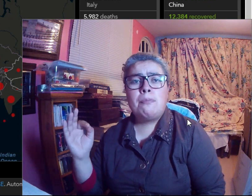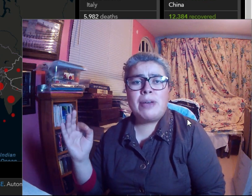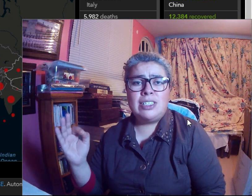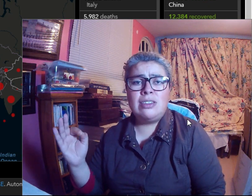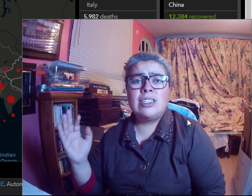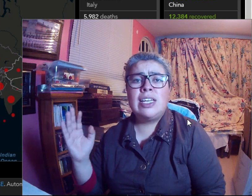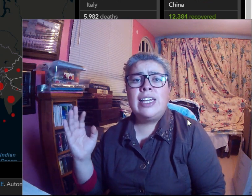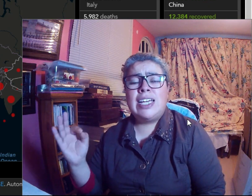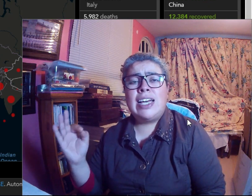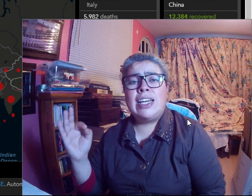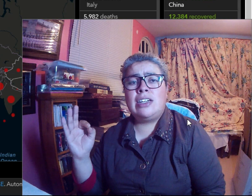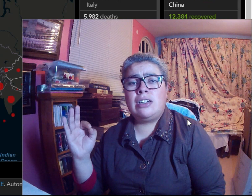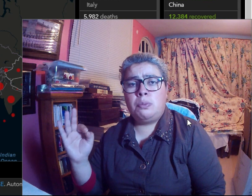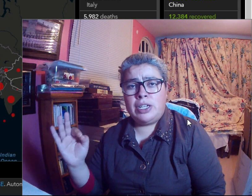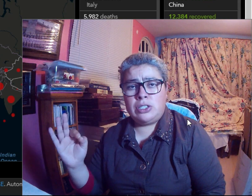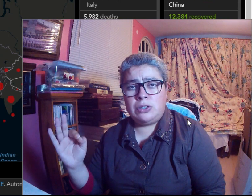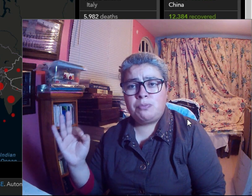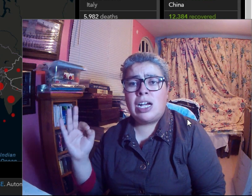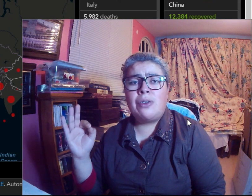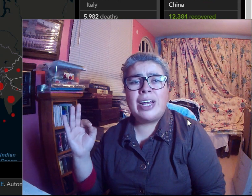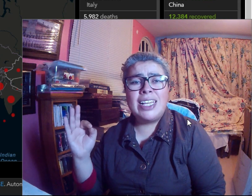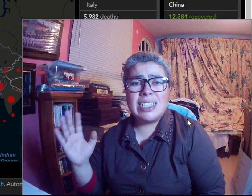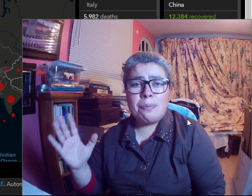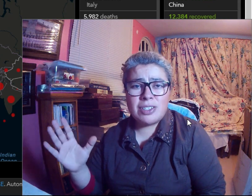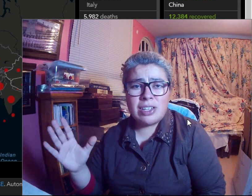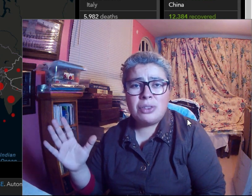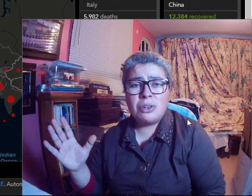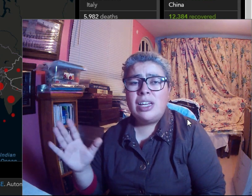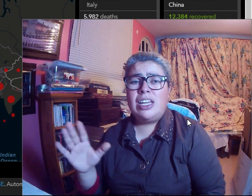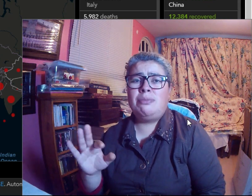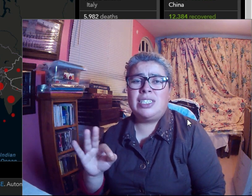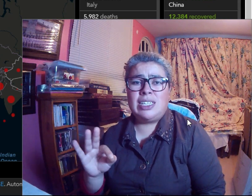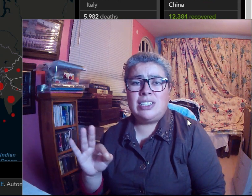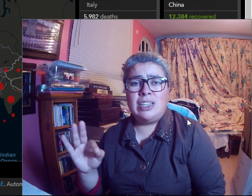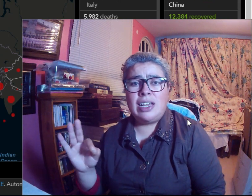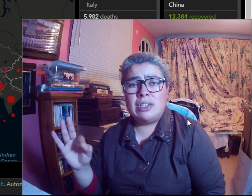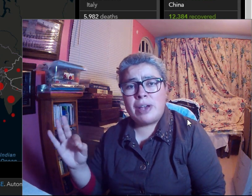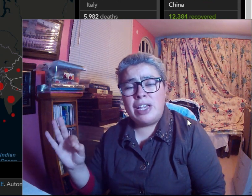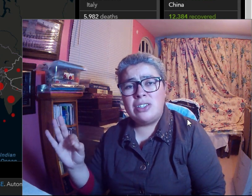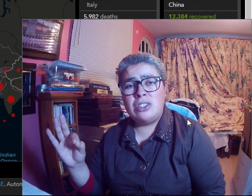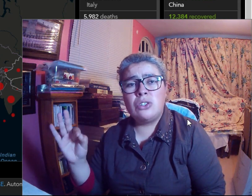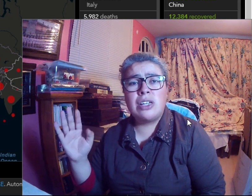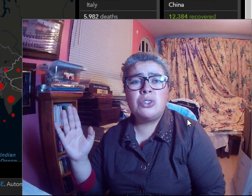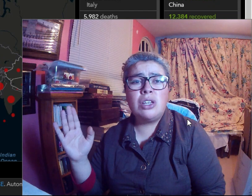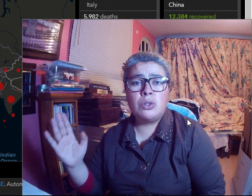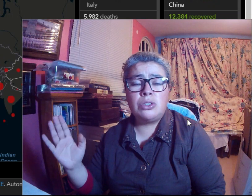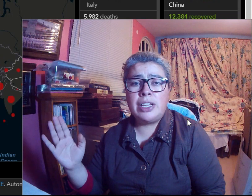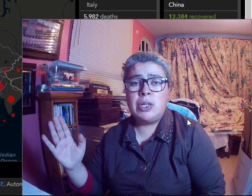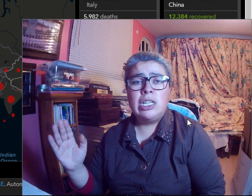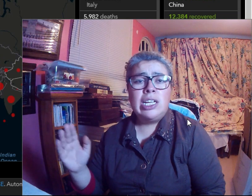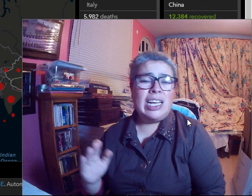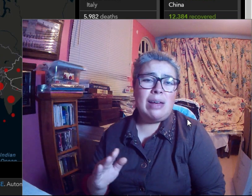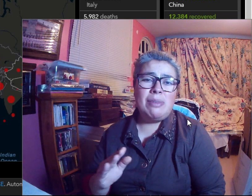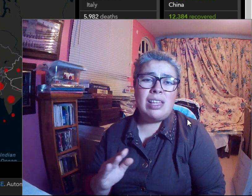140.222 pacientes ya en recuperación. Ahora, ¿qué está pasando en mis estadísticas de países y los casos de